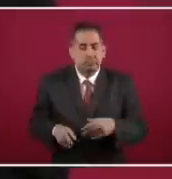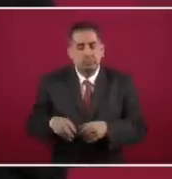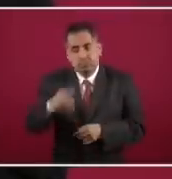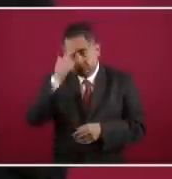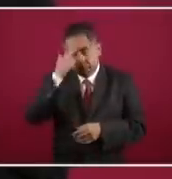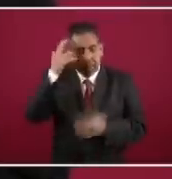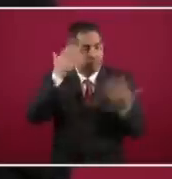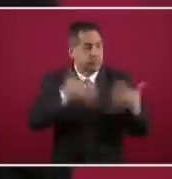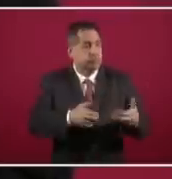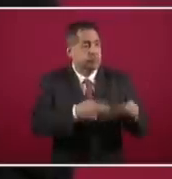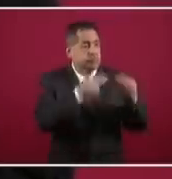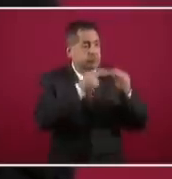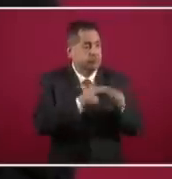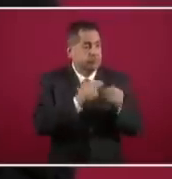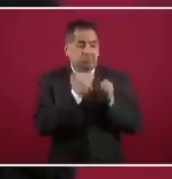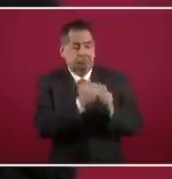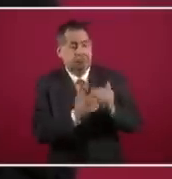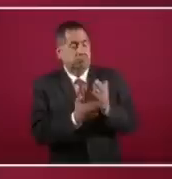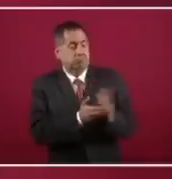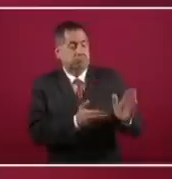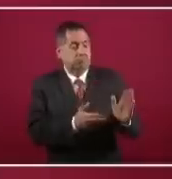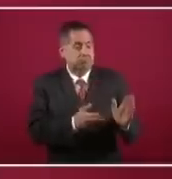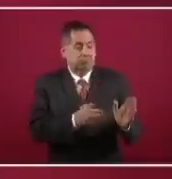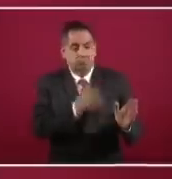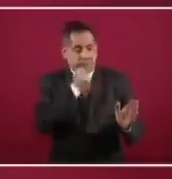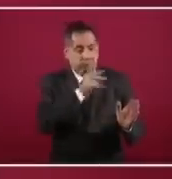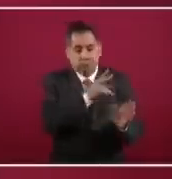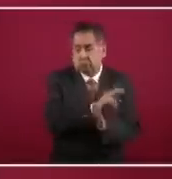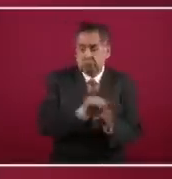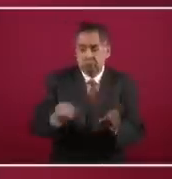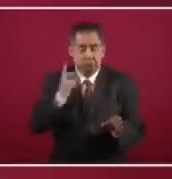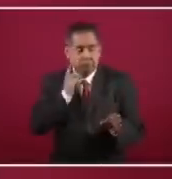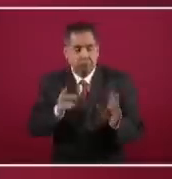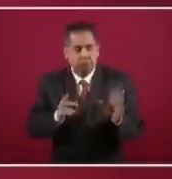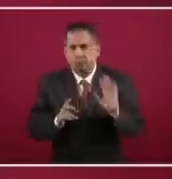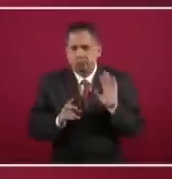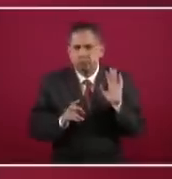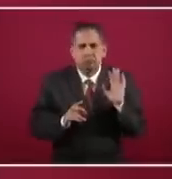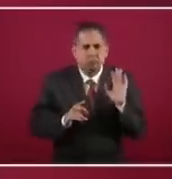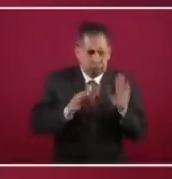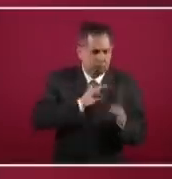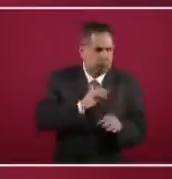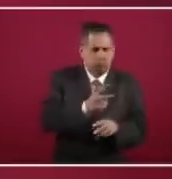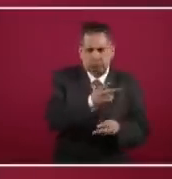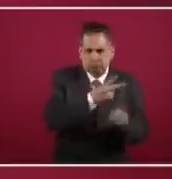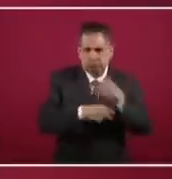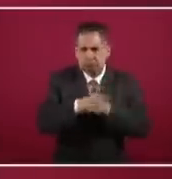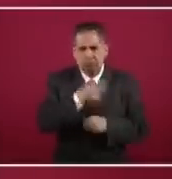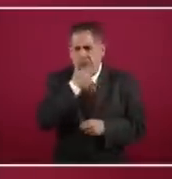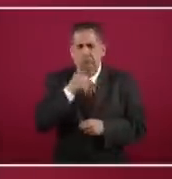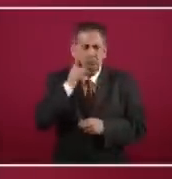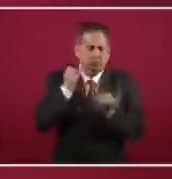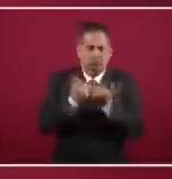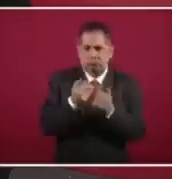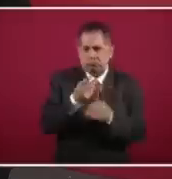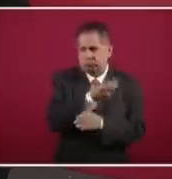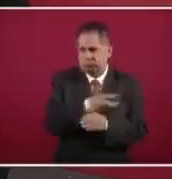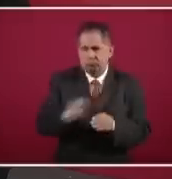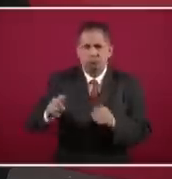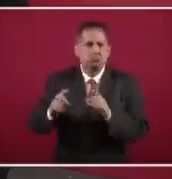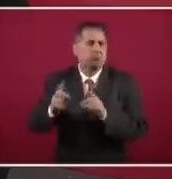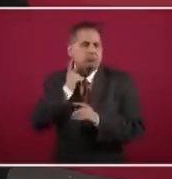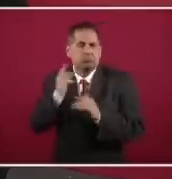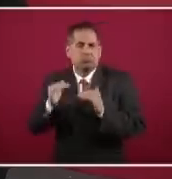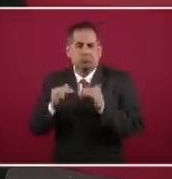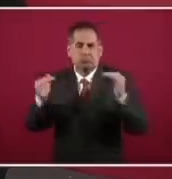sido empresario no te limita tu posibilidad y tus derechos de acceder a una diputación o a alguna situación.